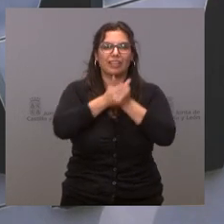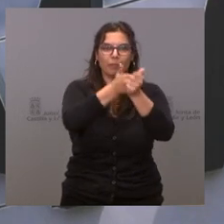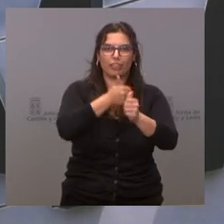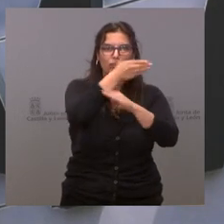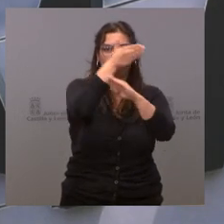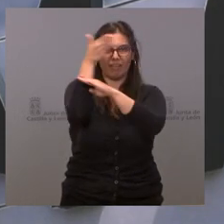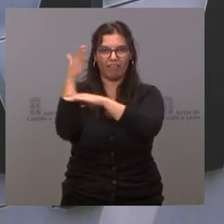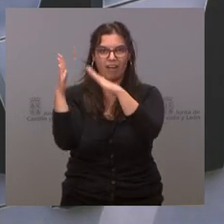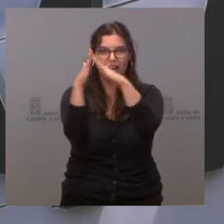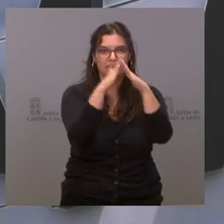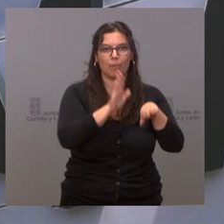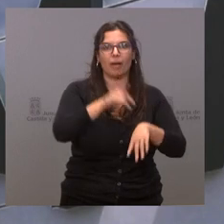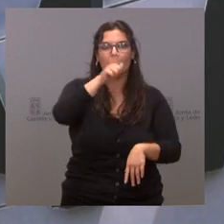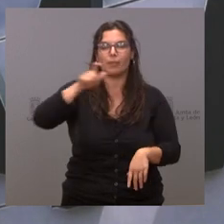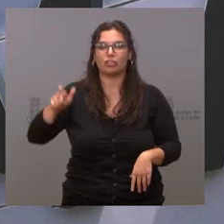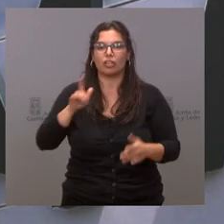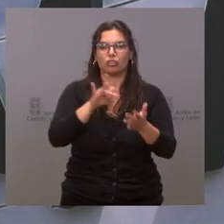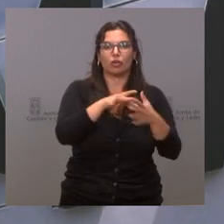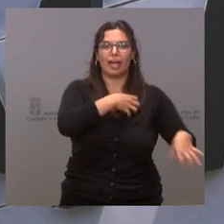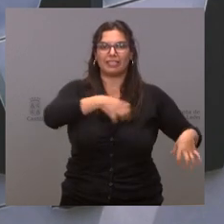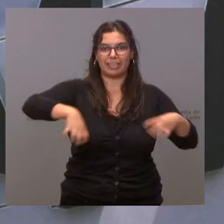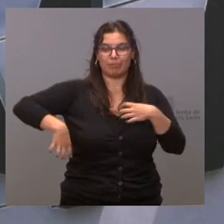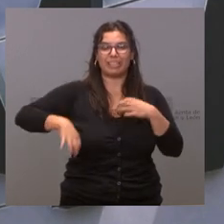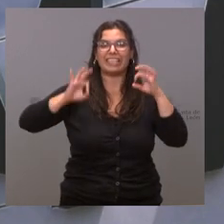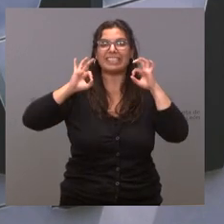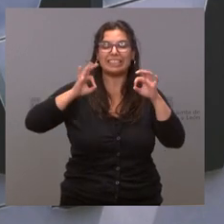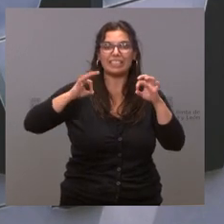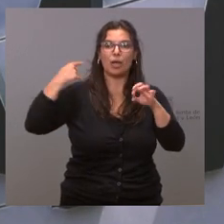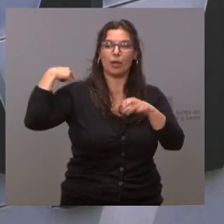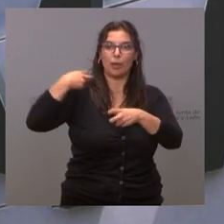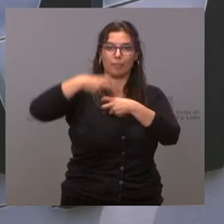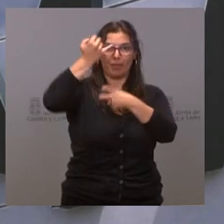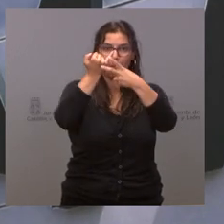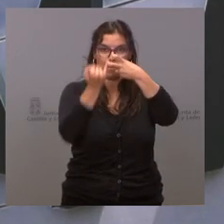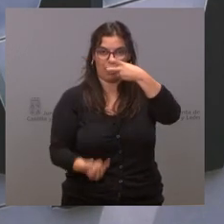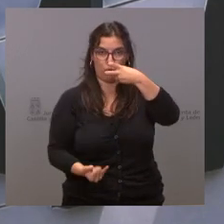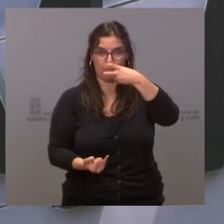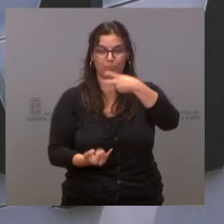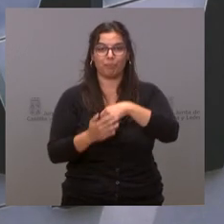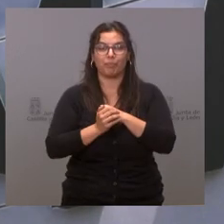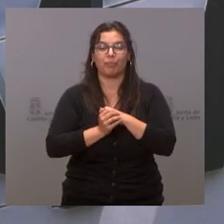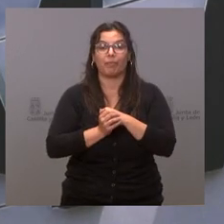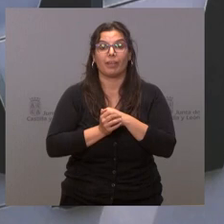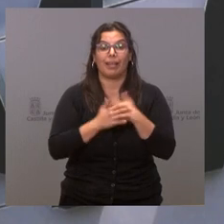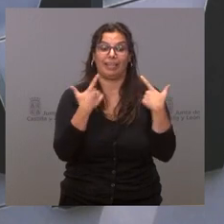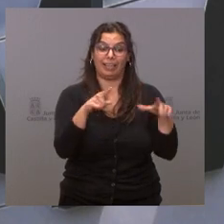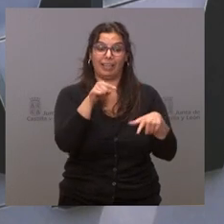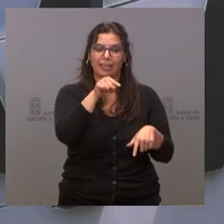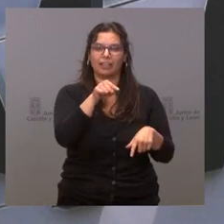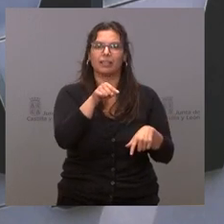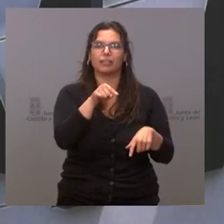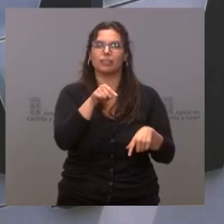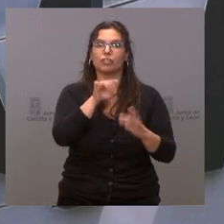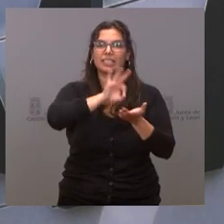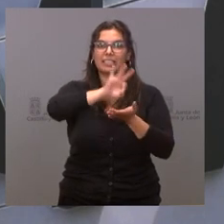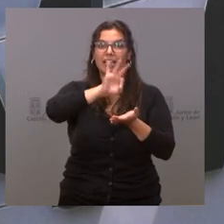a los pacientes trasplantados de médula ósea que es una unidad que desarrollará sus